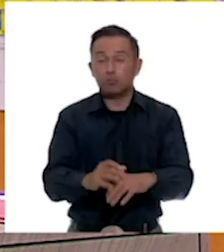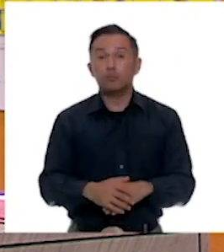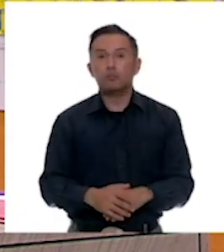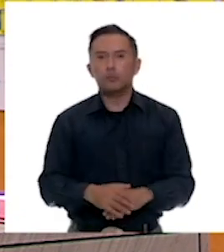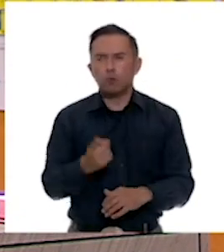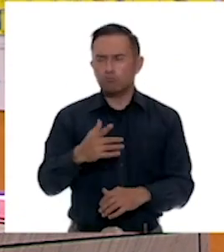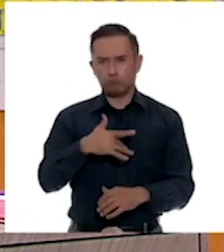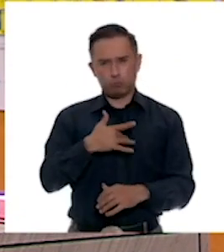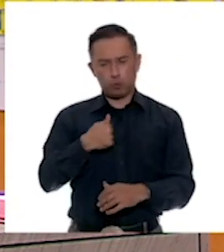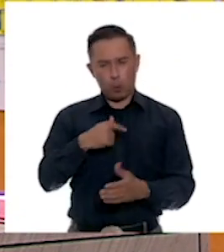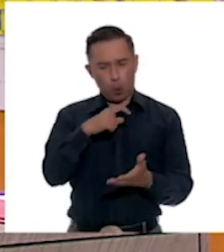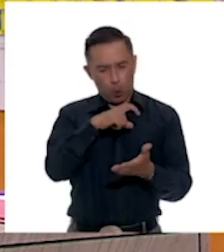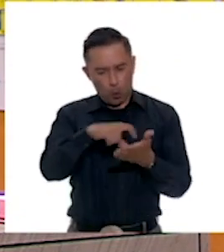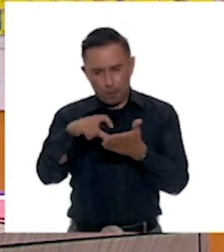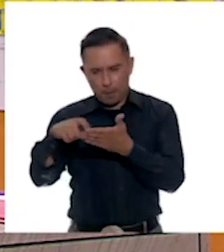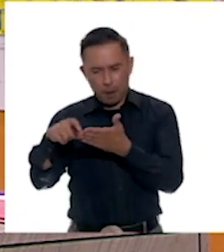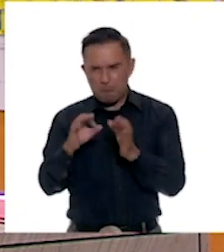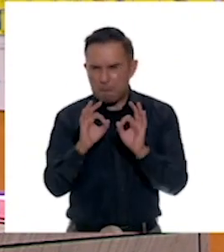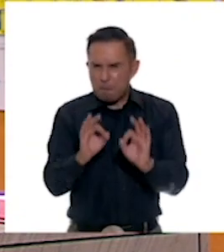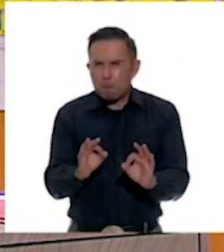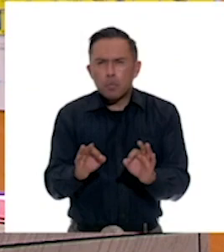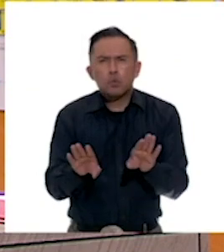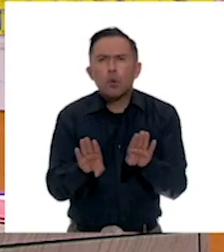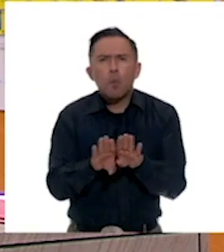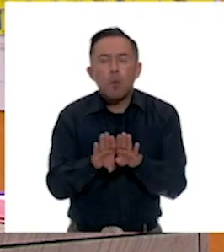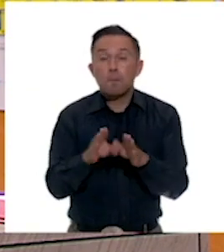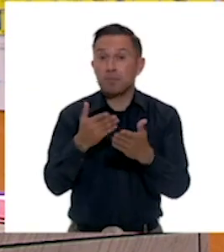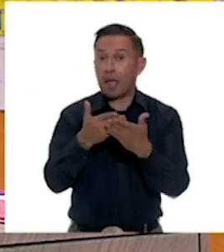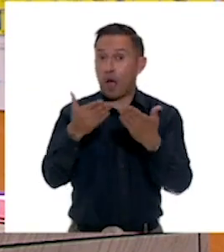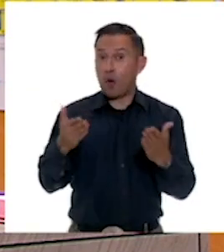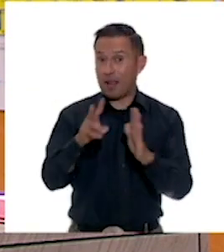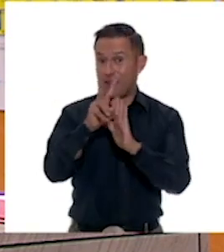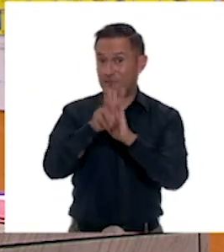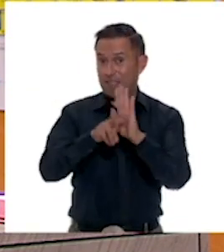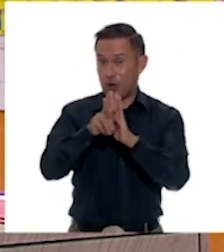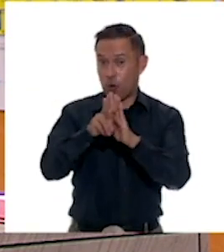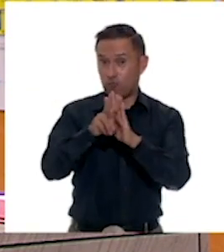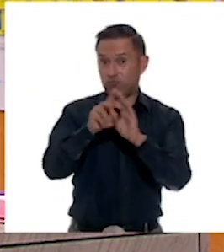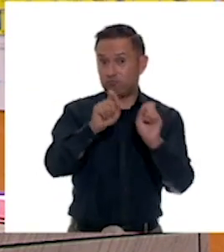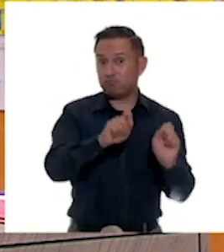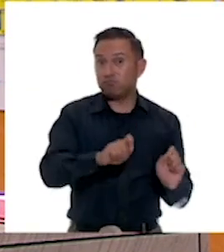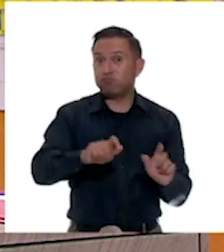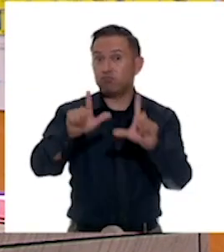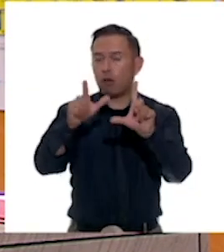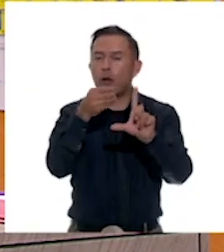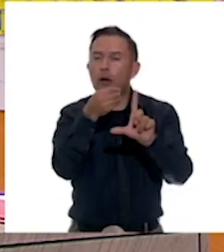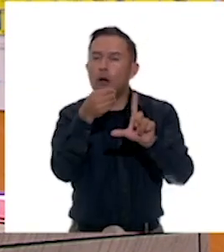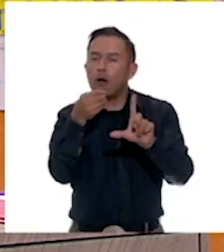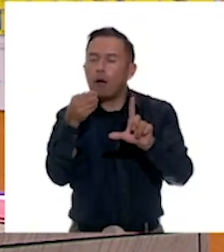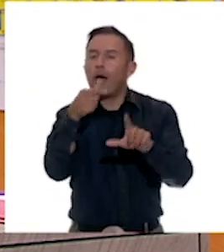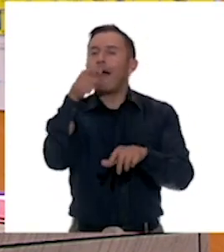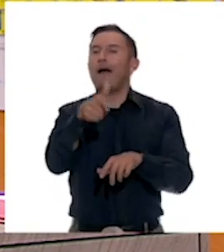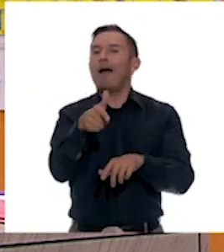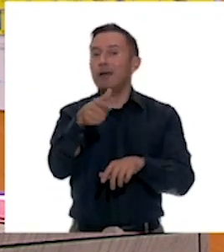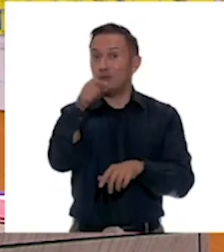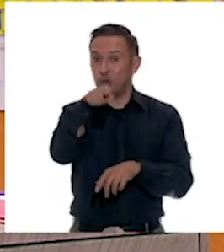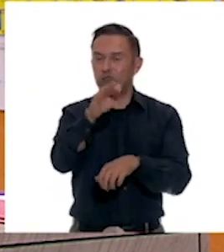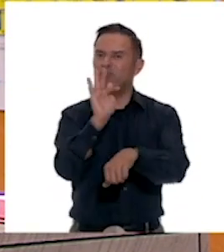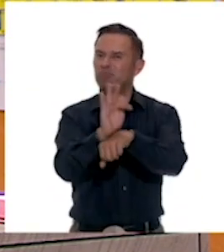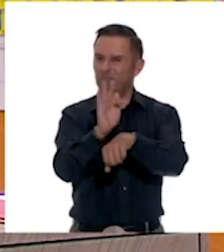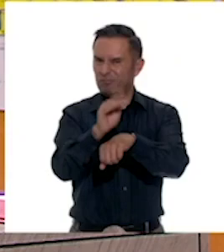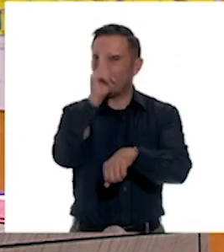responsable? Observa el siguiente video que te ayudará para consumir cosas que sean buenas para ti y para tu salud y que